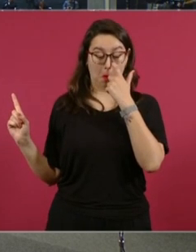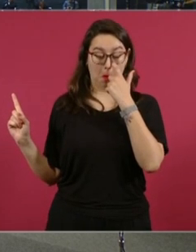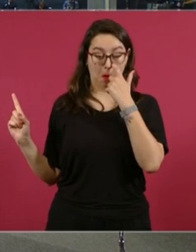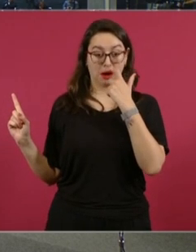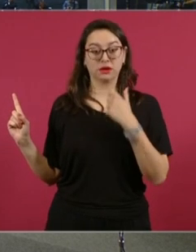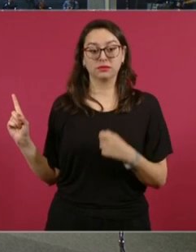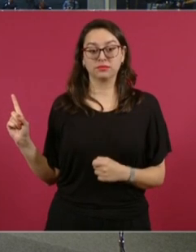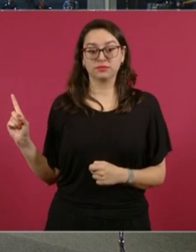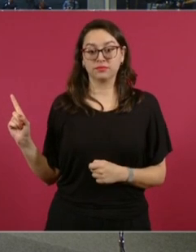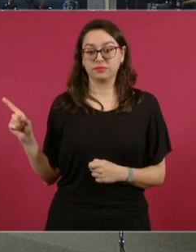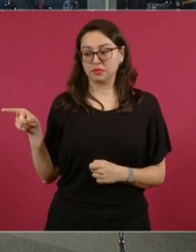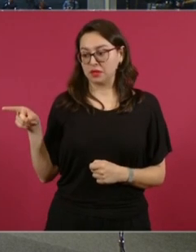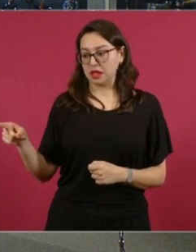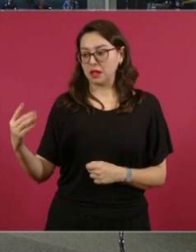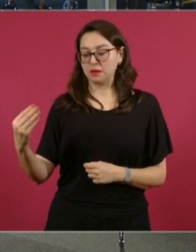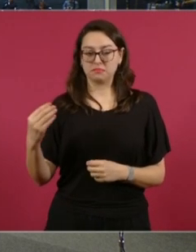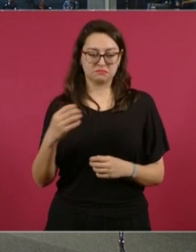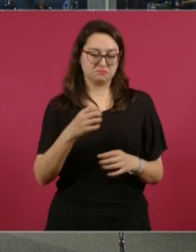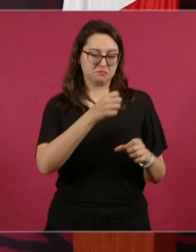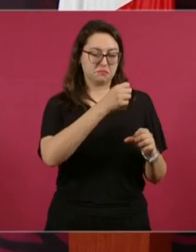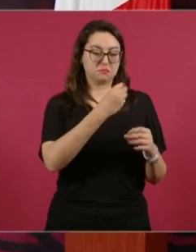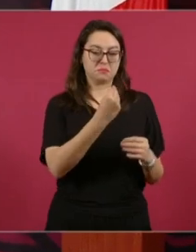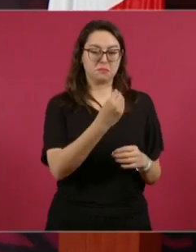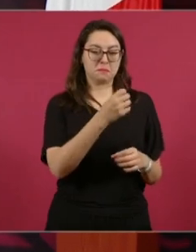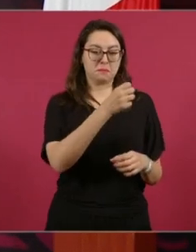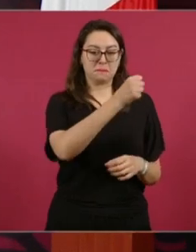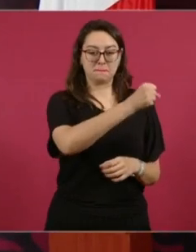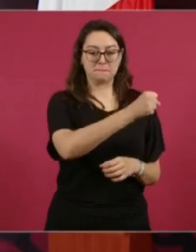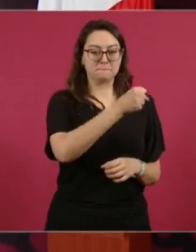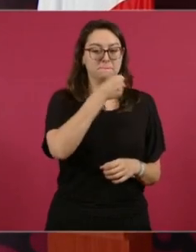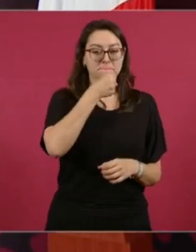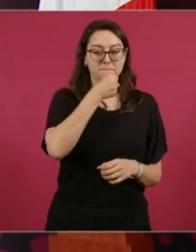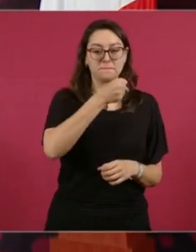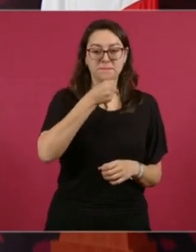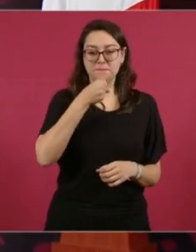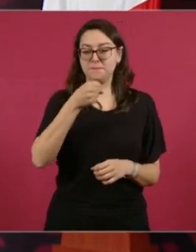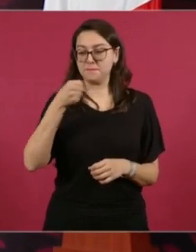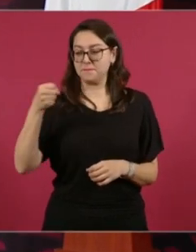Y como estaba el micrófono apagado, bueno, todos los micrófonos apagados, nada más